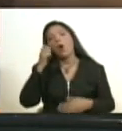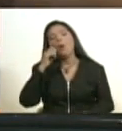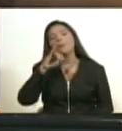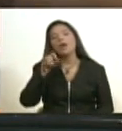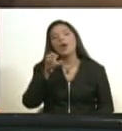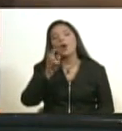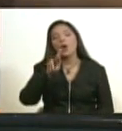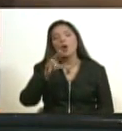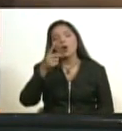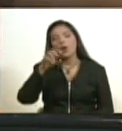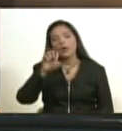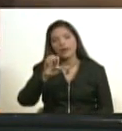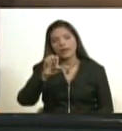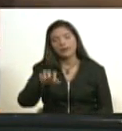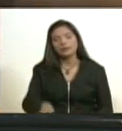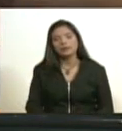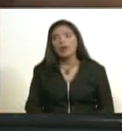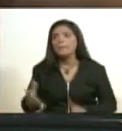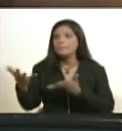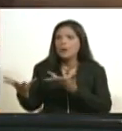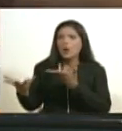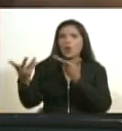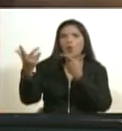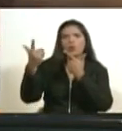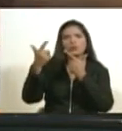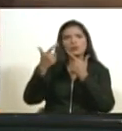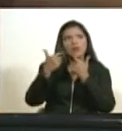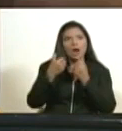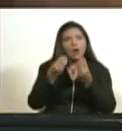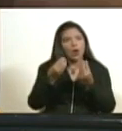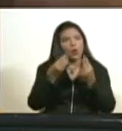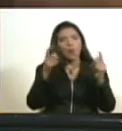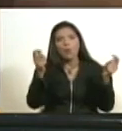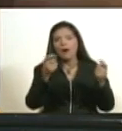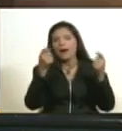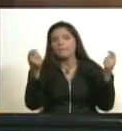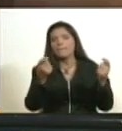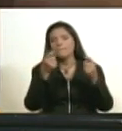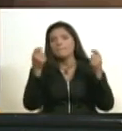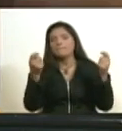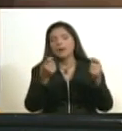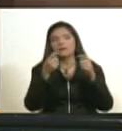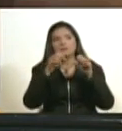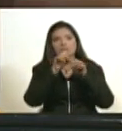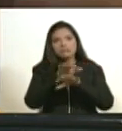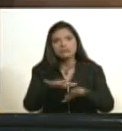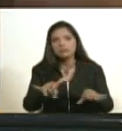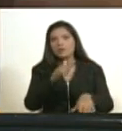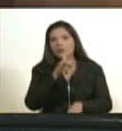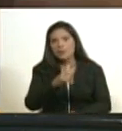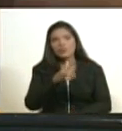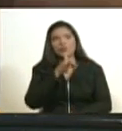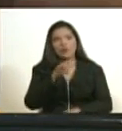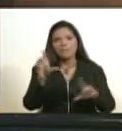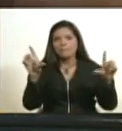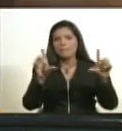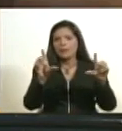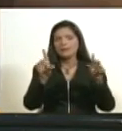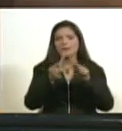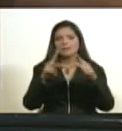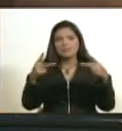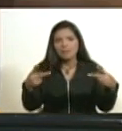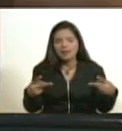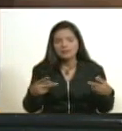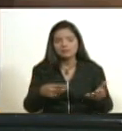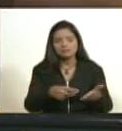Valero, y me contaba lo que es la campaña televisiva de prensa y